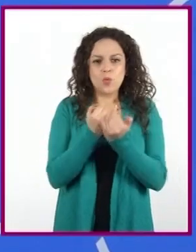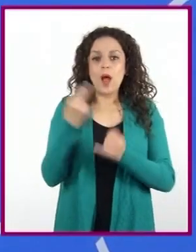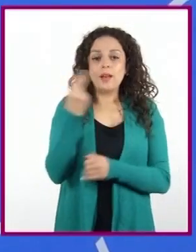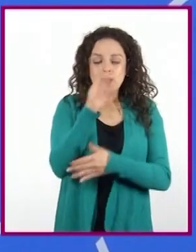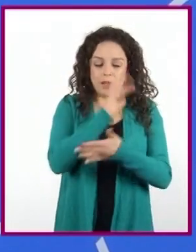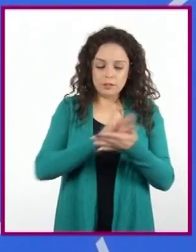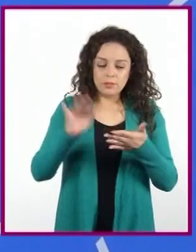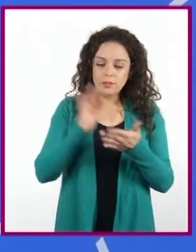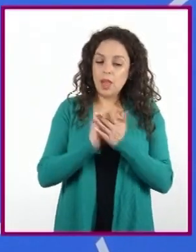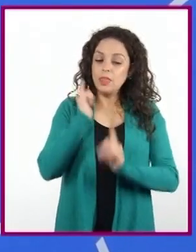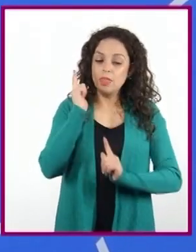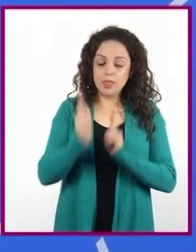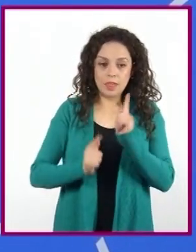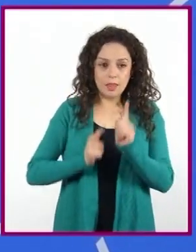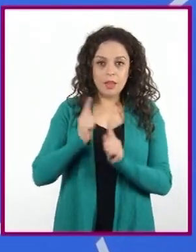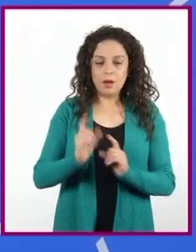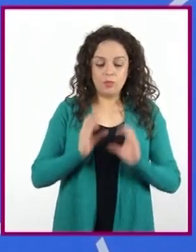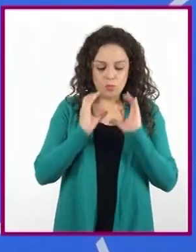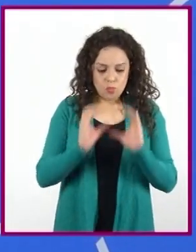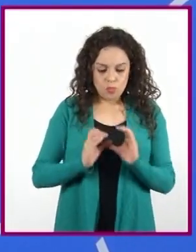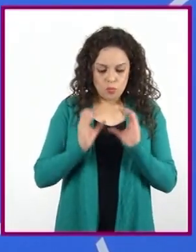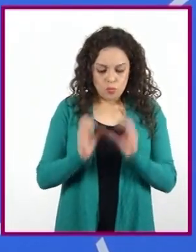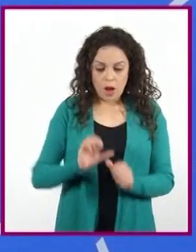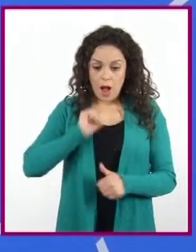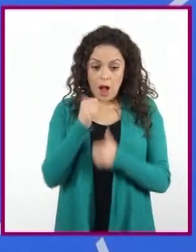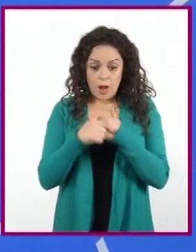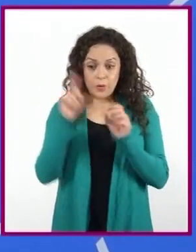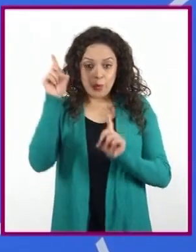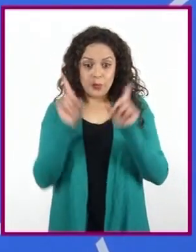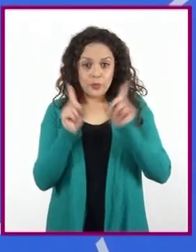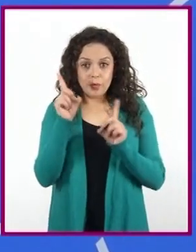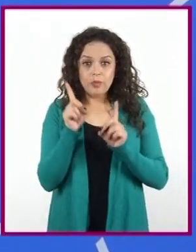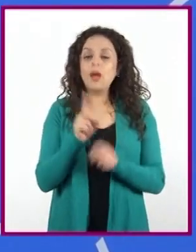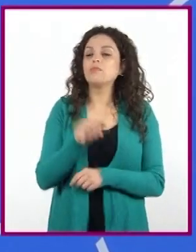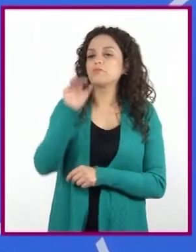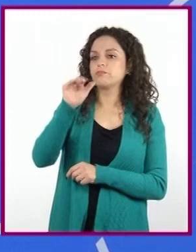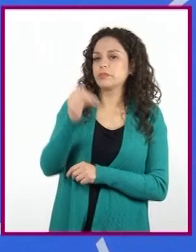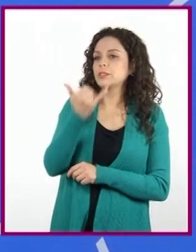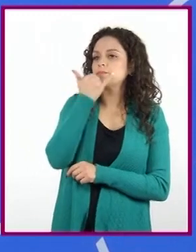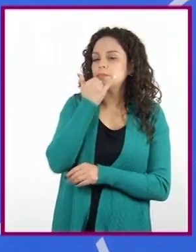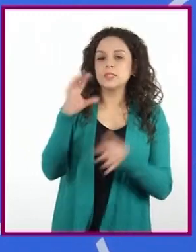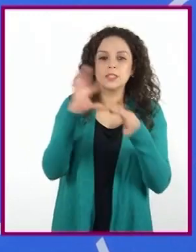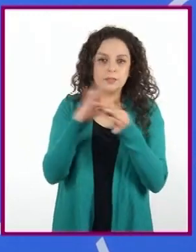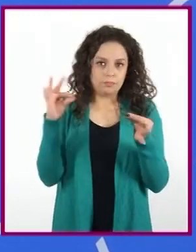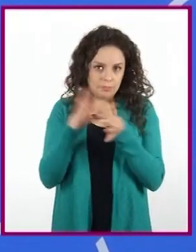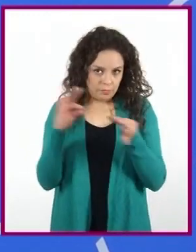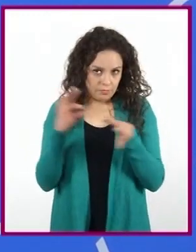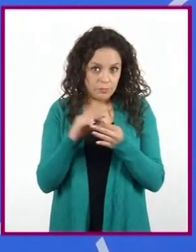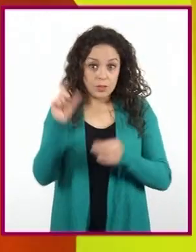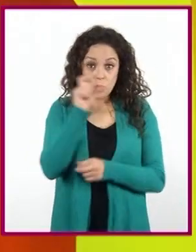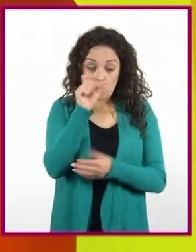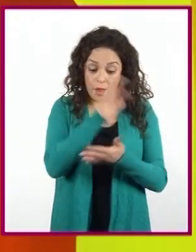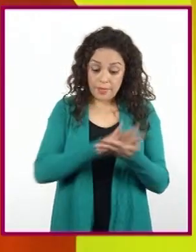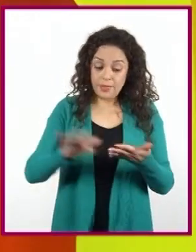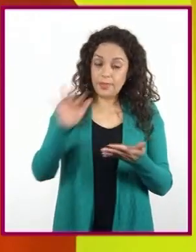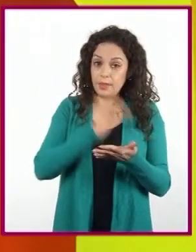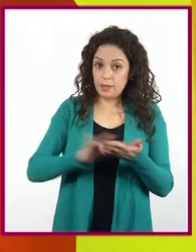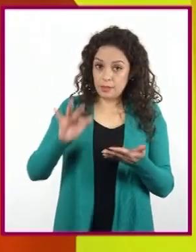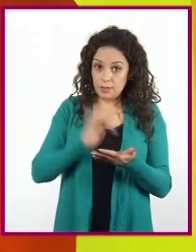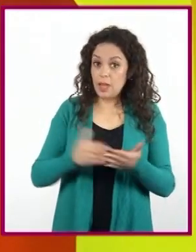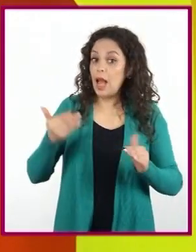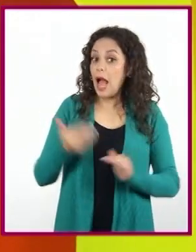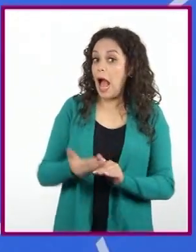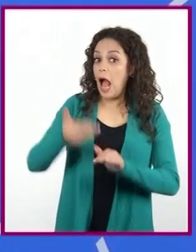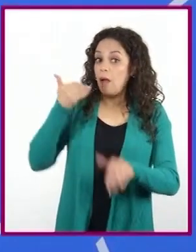de sus partes y aclarar todas las dudas que surjan cuando se esté dando lectura al documento antes